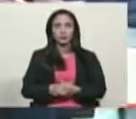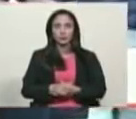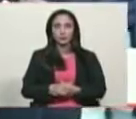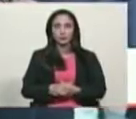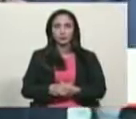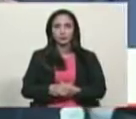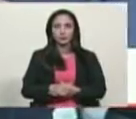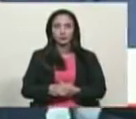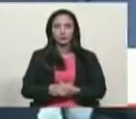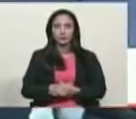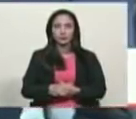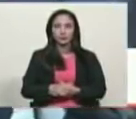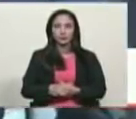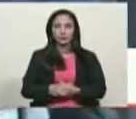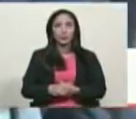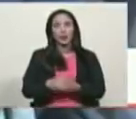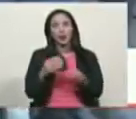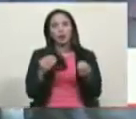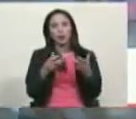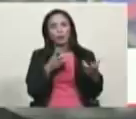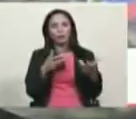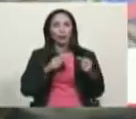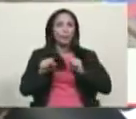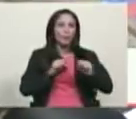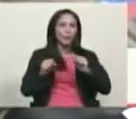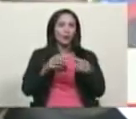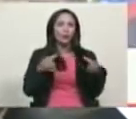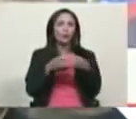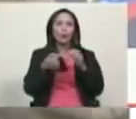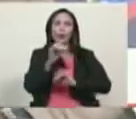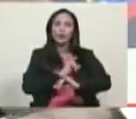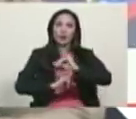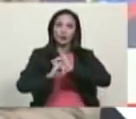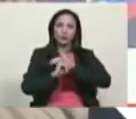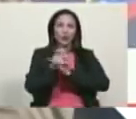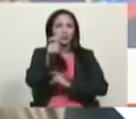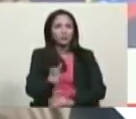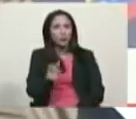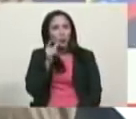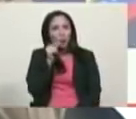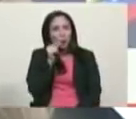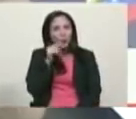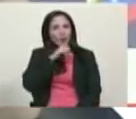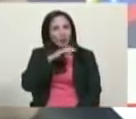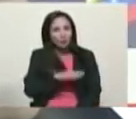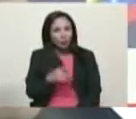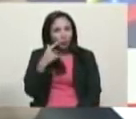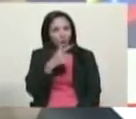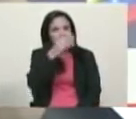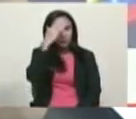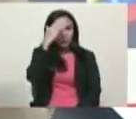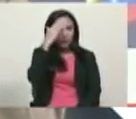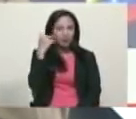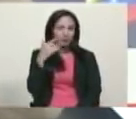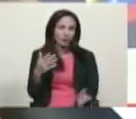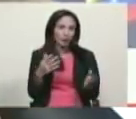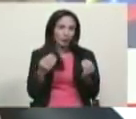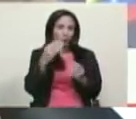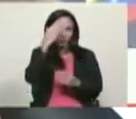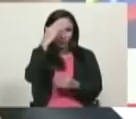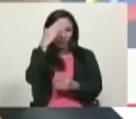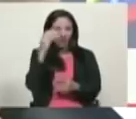Hubo movimiento internacional, seguramente el profesor Luis Brito García conoce más a detalle estos periodos históricos.